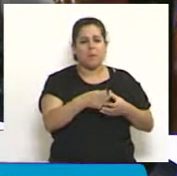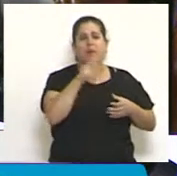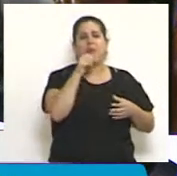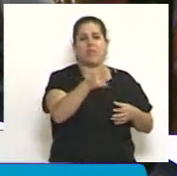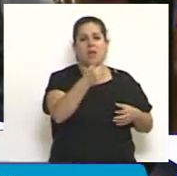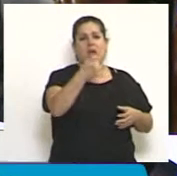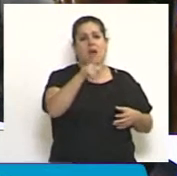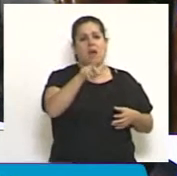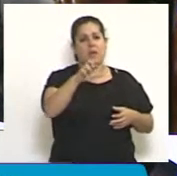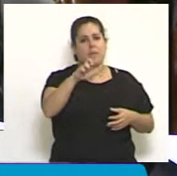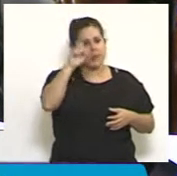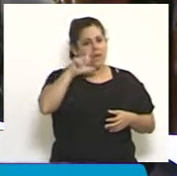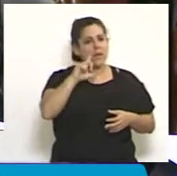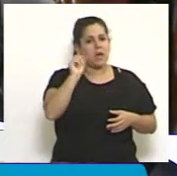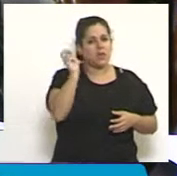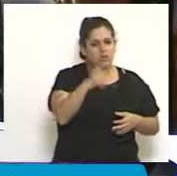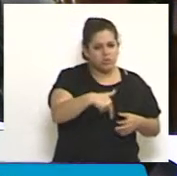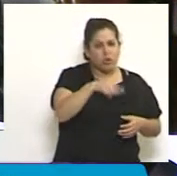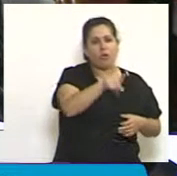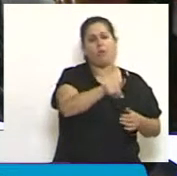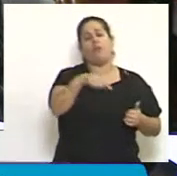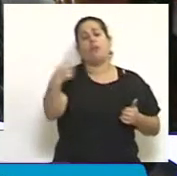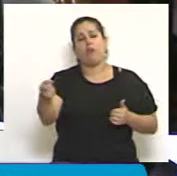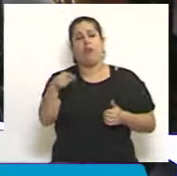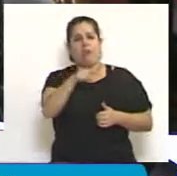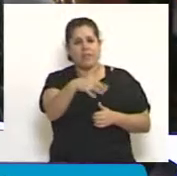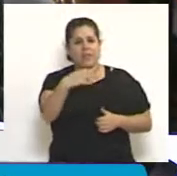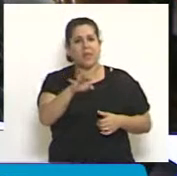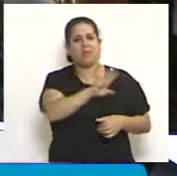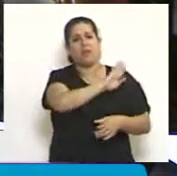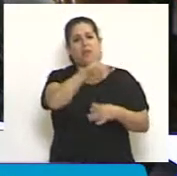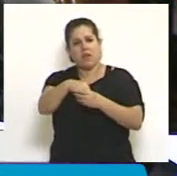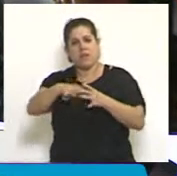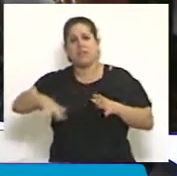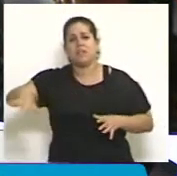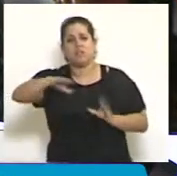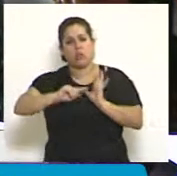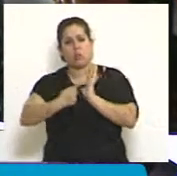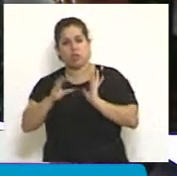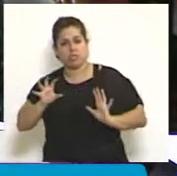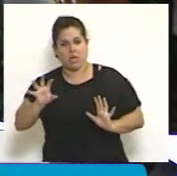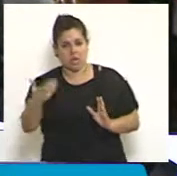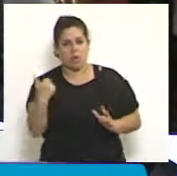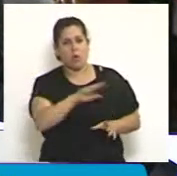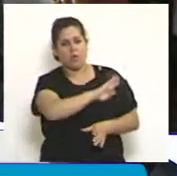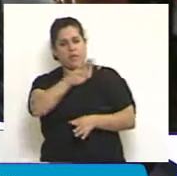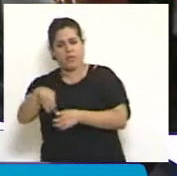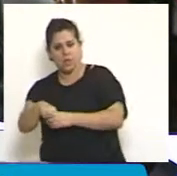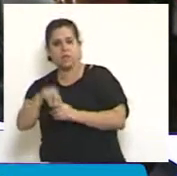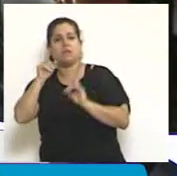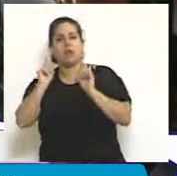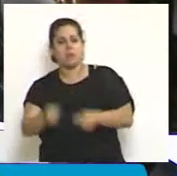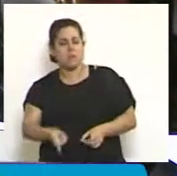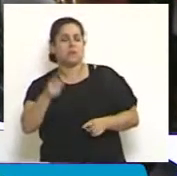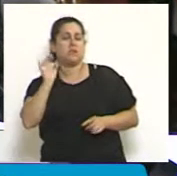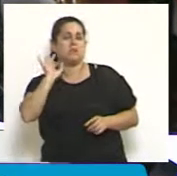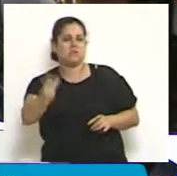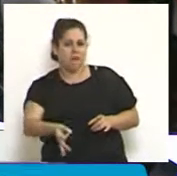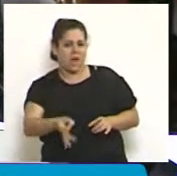Justicia Nacional Penal, que podrá dividirse en circunscripciones. Los órganos serán la Cámara Nacional de Casación Penal, la